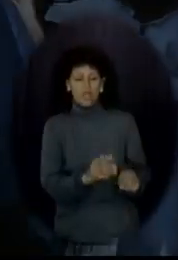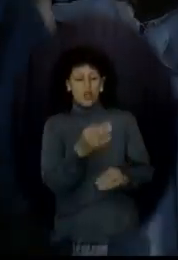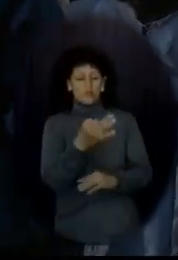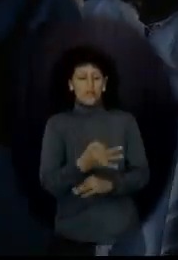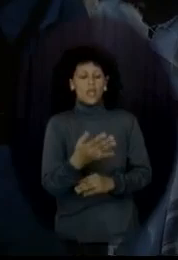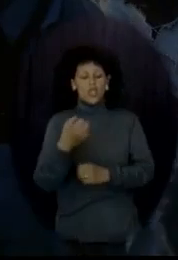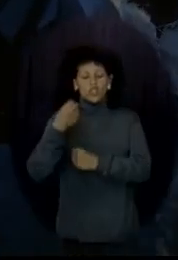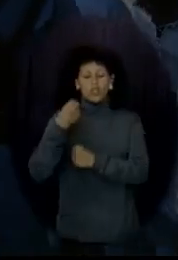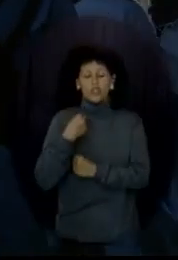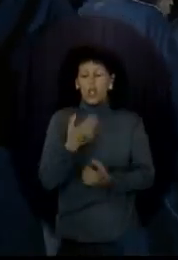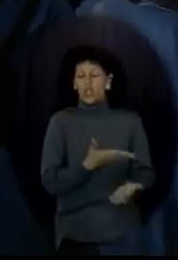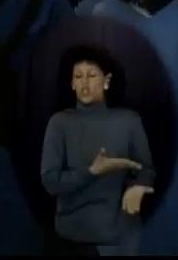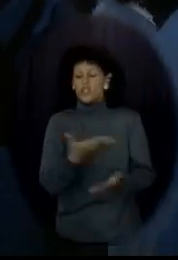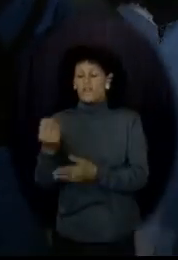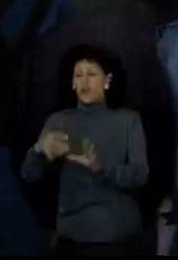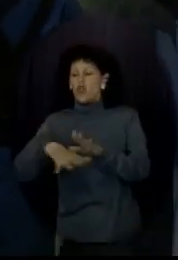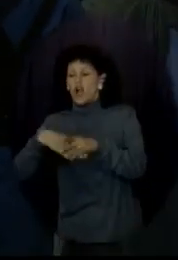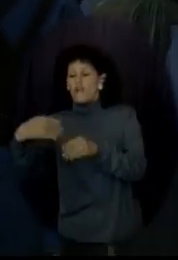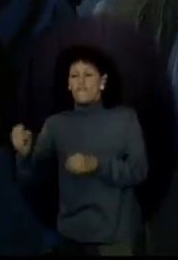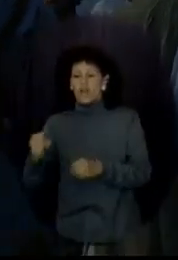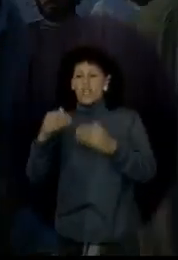Vigílenlo bien.